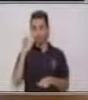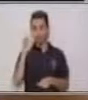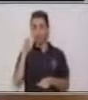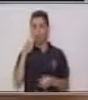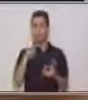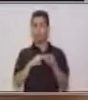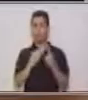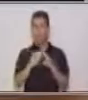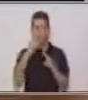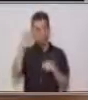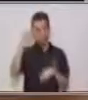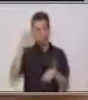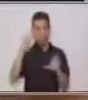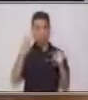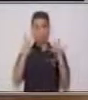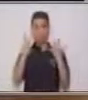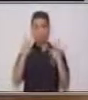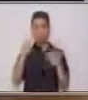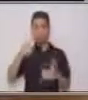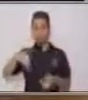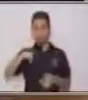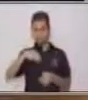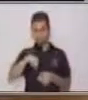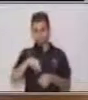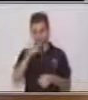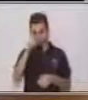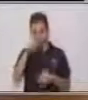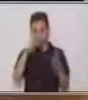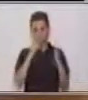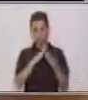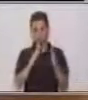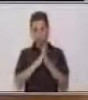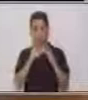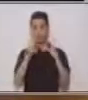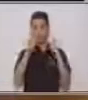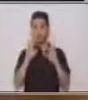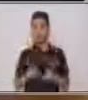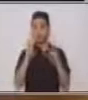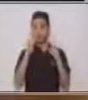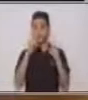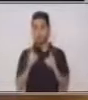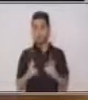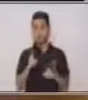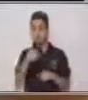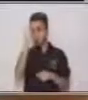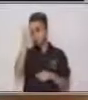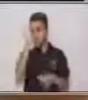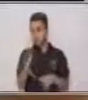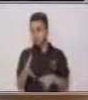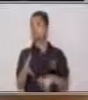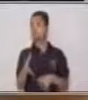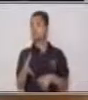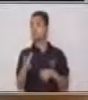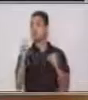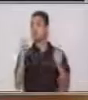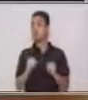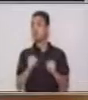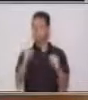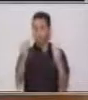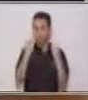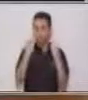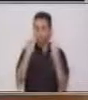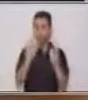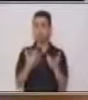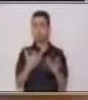primaria. Si en casa hay alguna persona con discapacidad, este tema le ayudará a ejercitar habilidades y destrezas como la atención, la